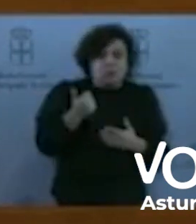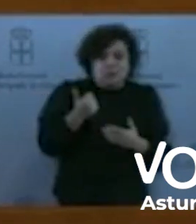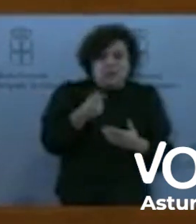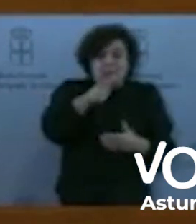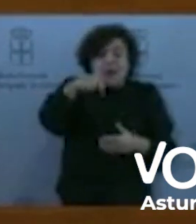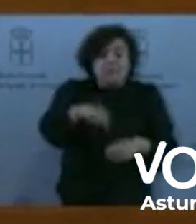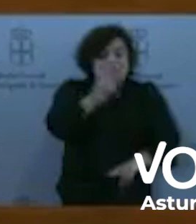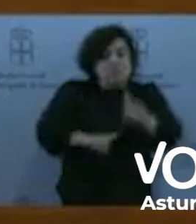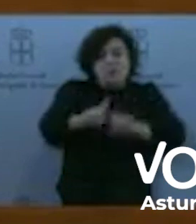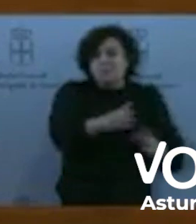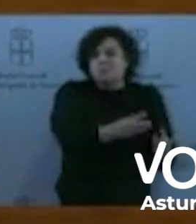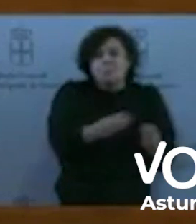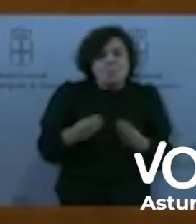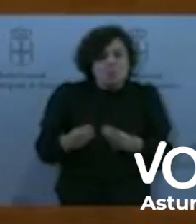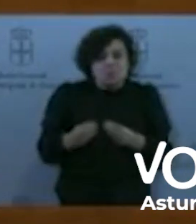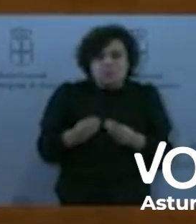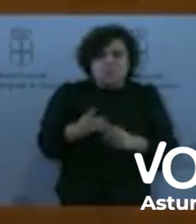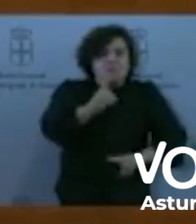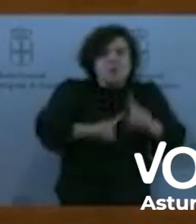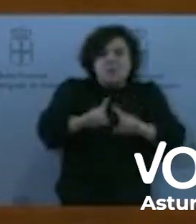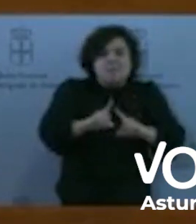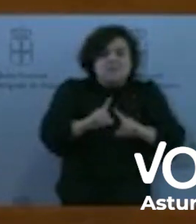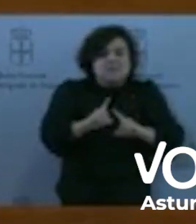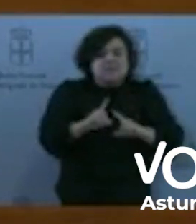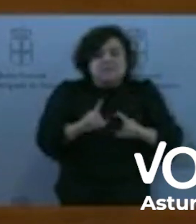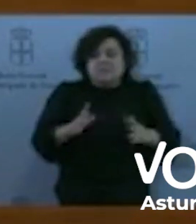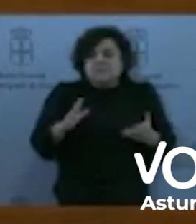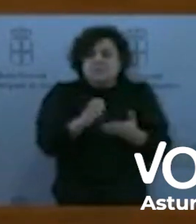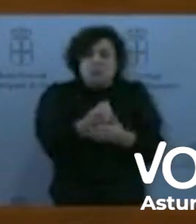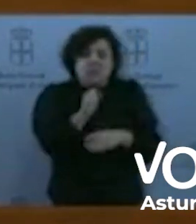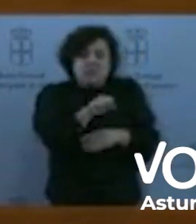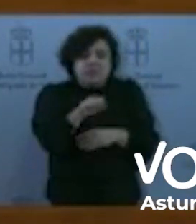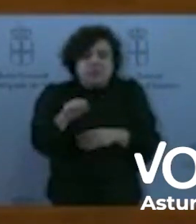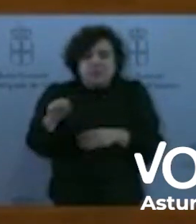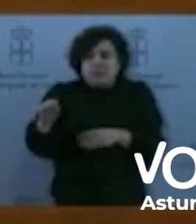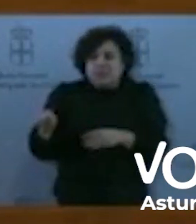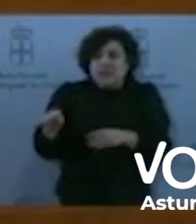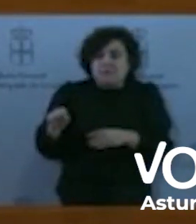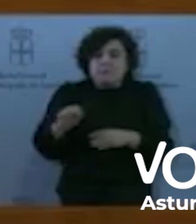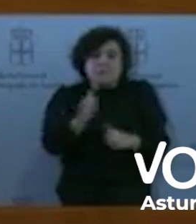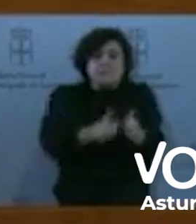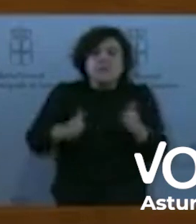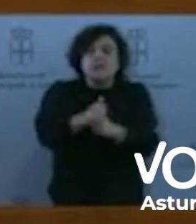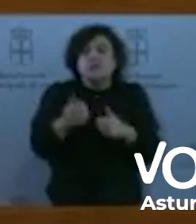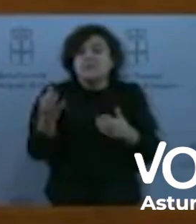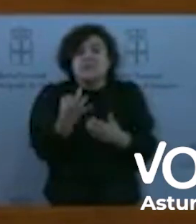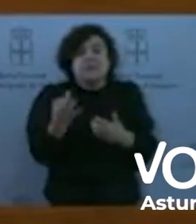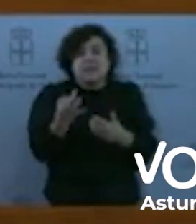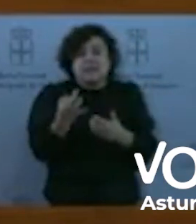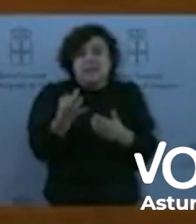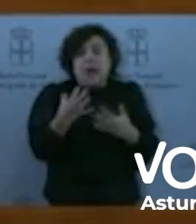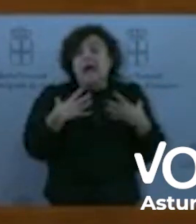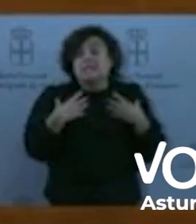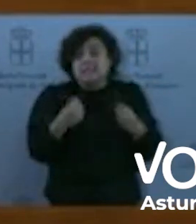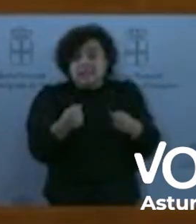todos desatendidos en pos de la excelencia sanitaria hacia una sola enfermedad, que depende más de nuestro aislamiento que de las